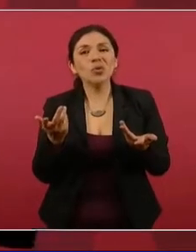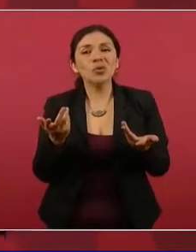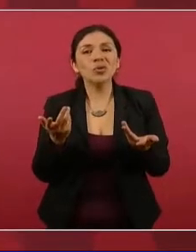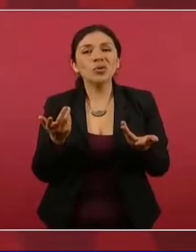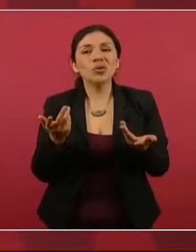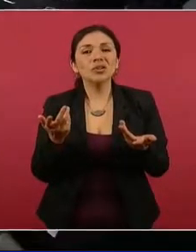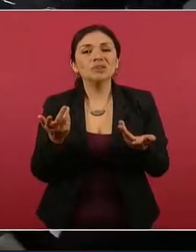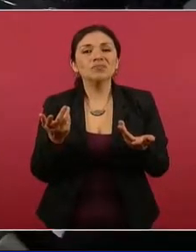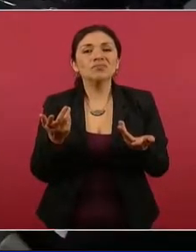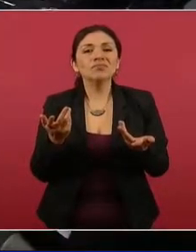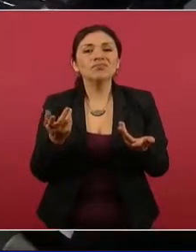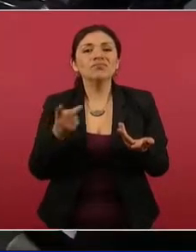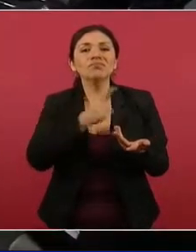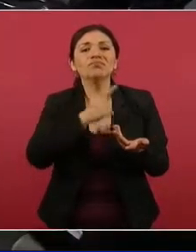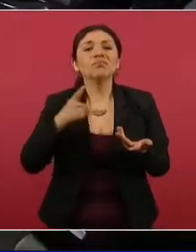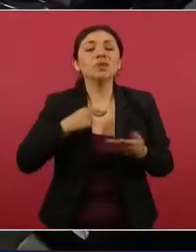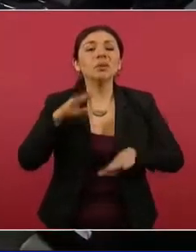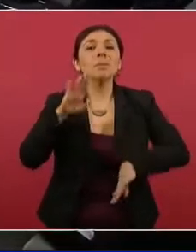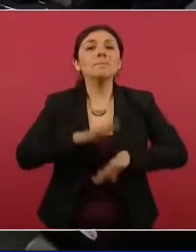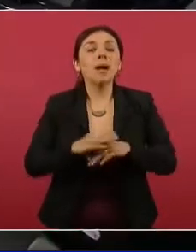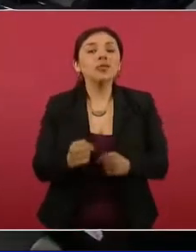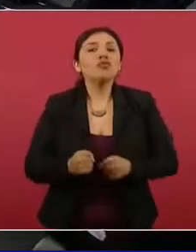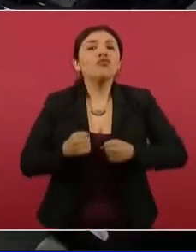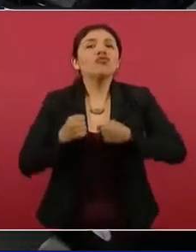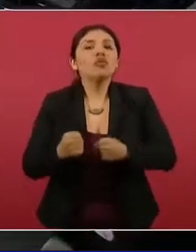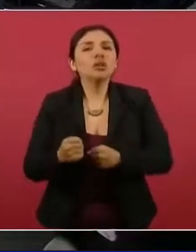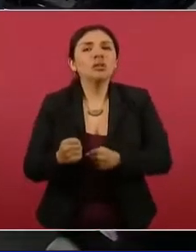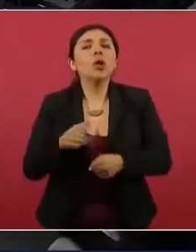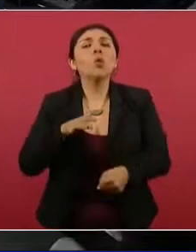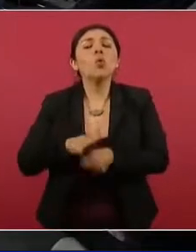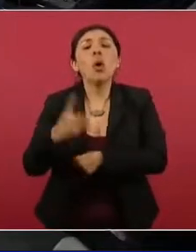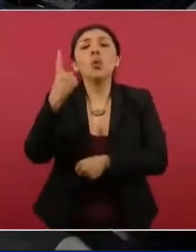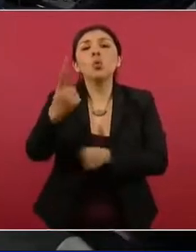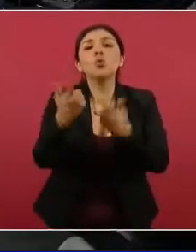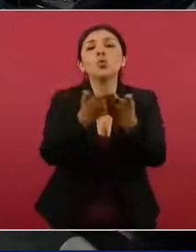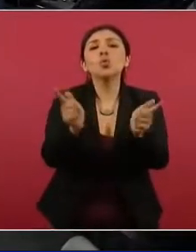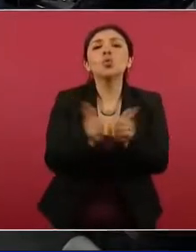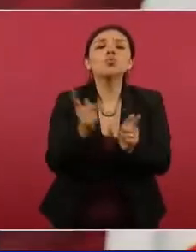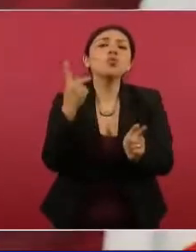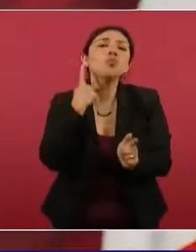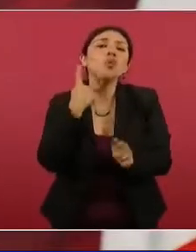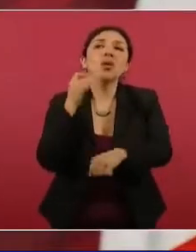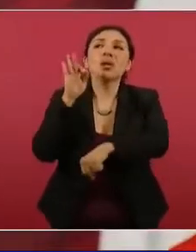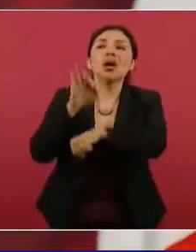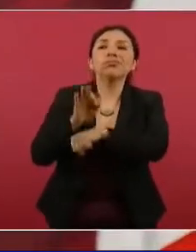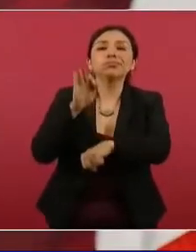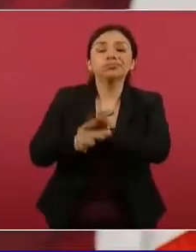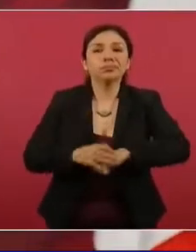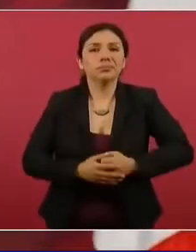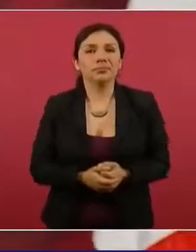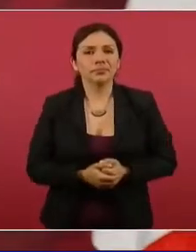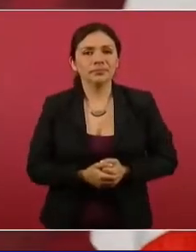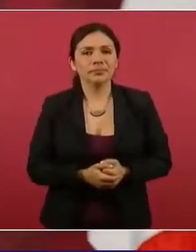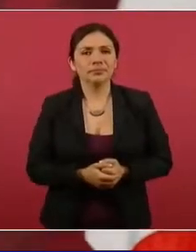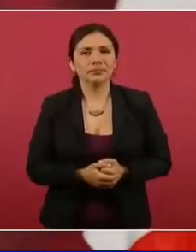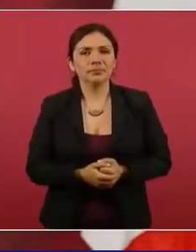ya tendría más fuerza un partido. Si seguimos